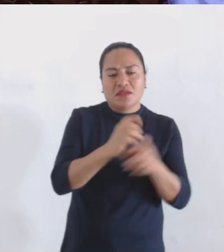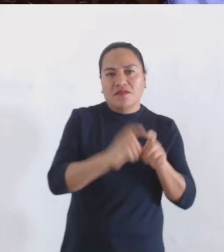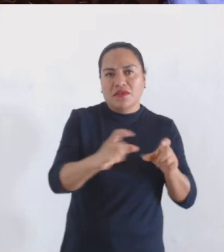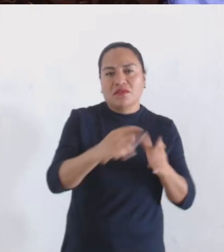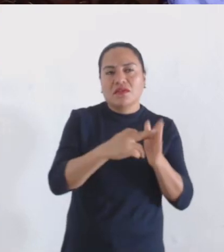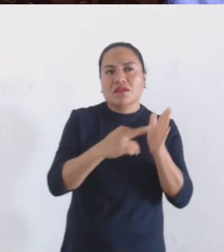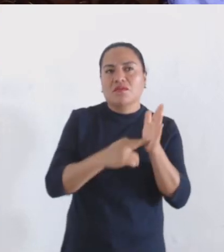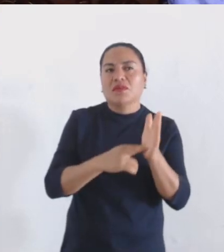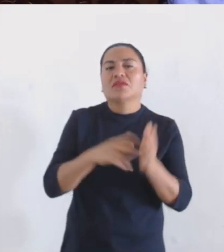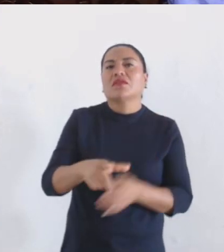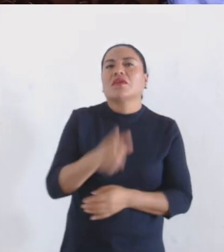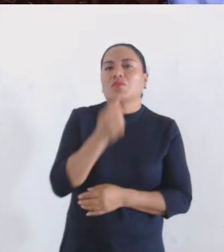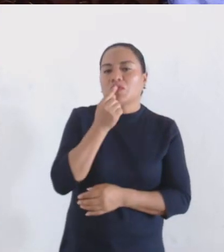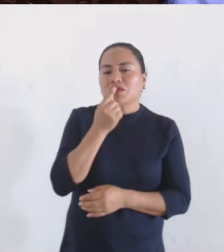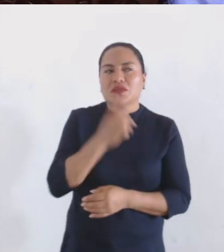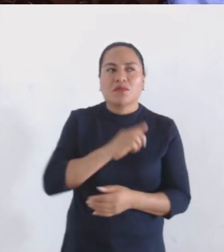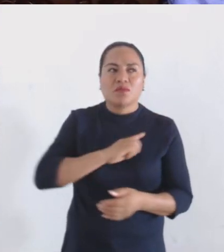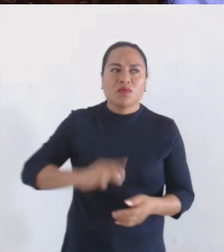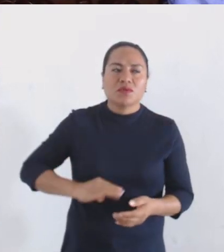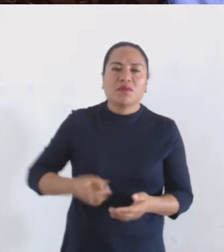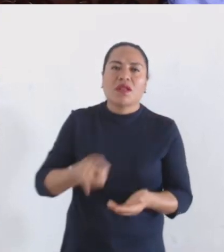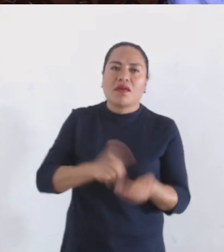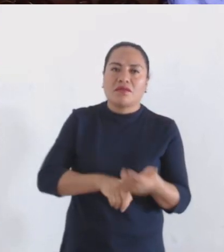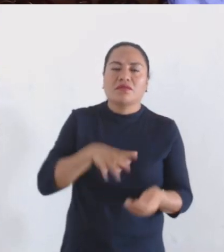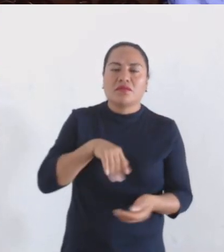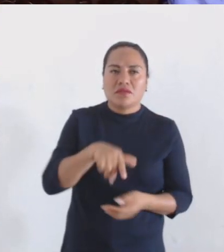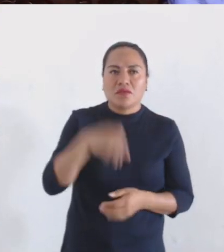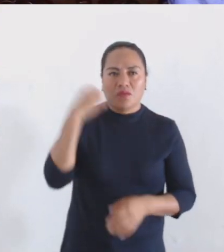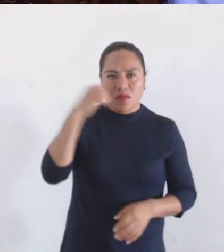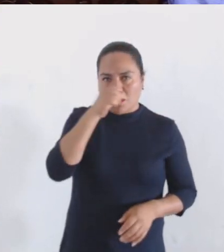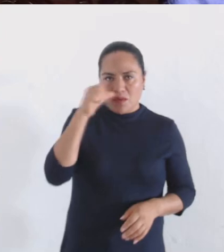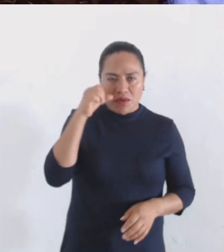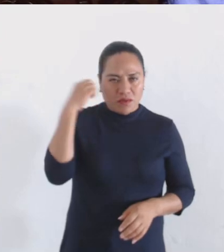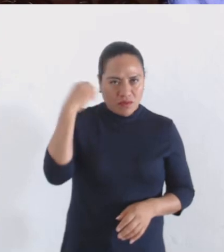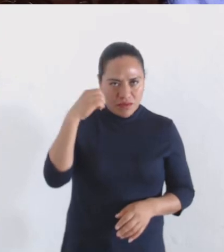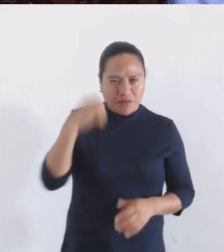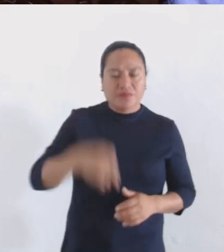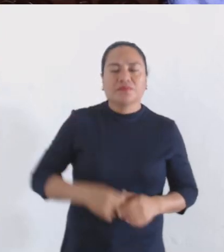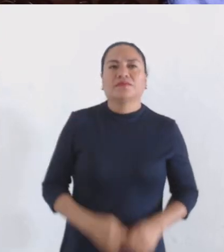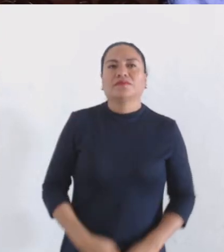del Bando de Policía y Gobierno del municipio de Oaxaca de Juárez, Oaxaca.